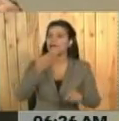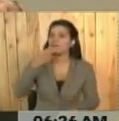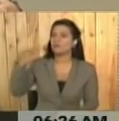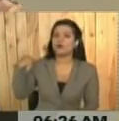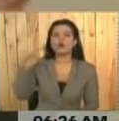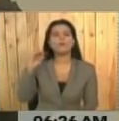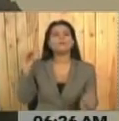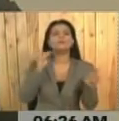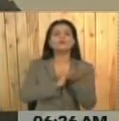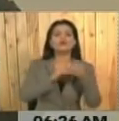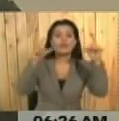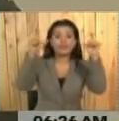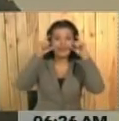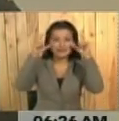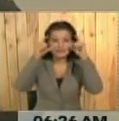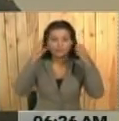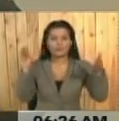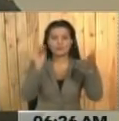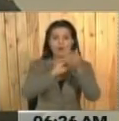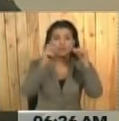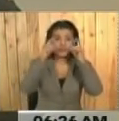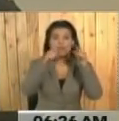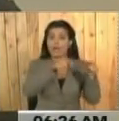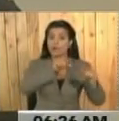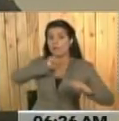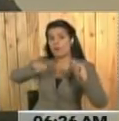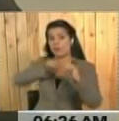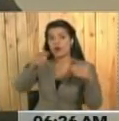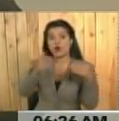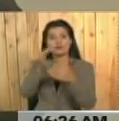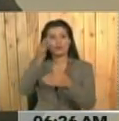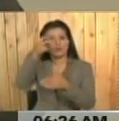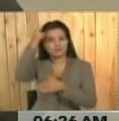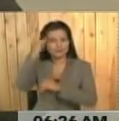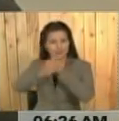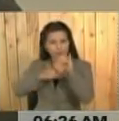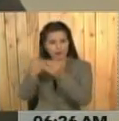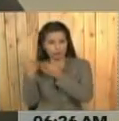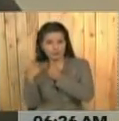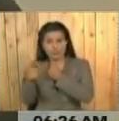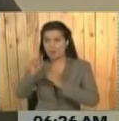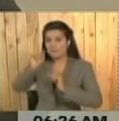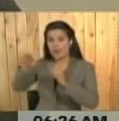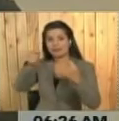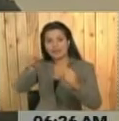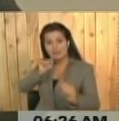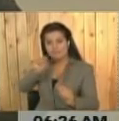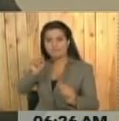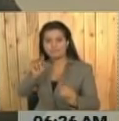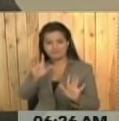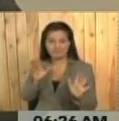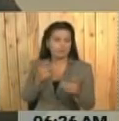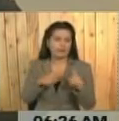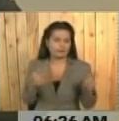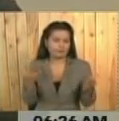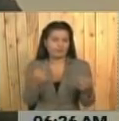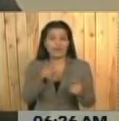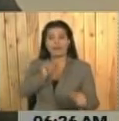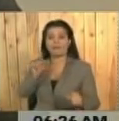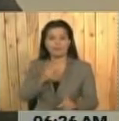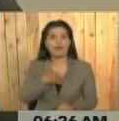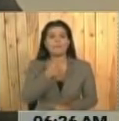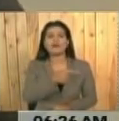delsi ten El Nacional como ataca delsi que es nuestra cancillera la trata de insultar porque en verdad no insulta quien quien puede pero es